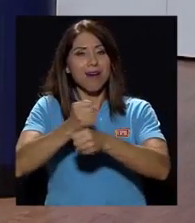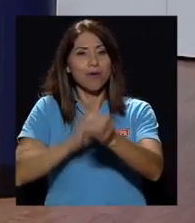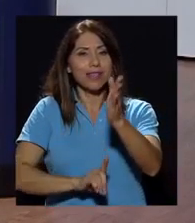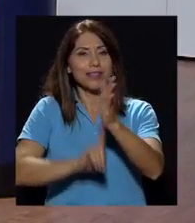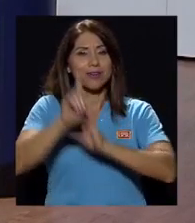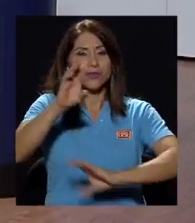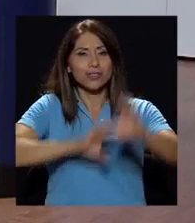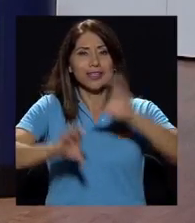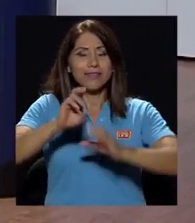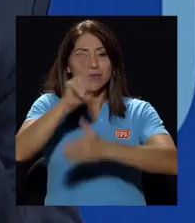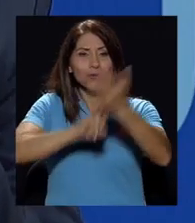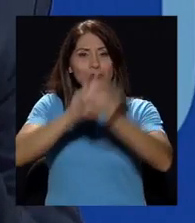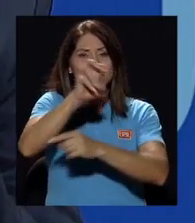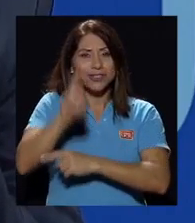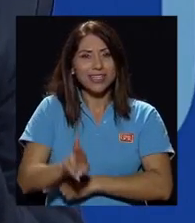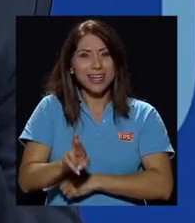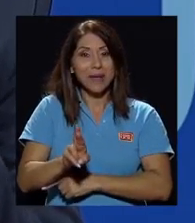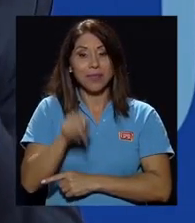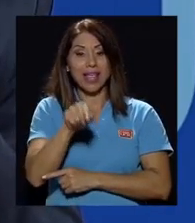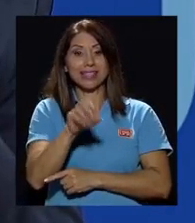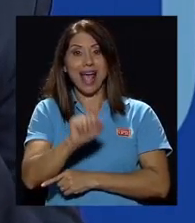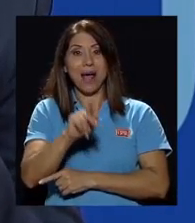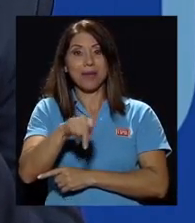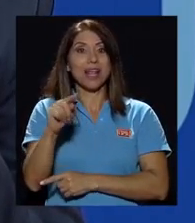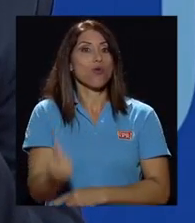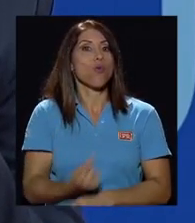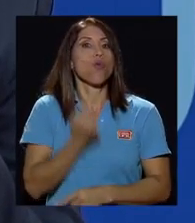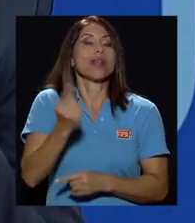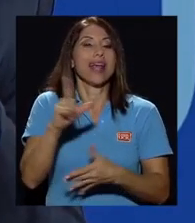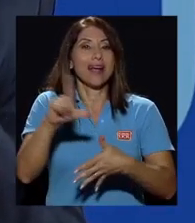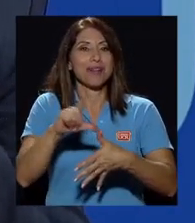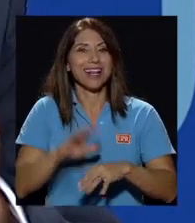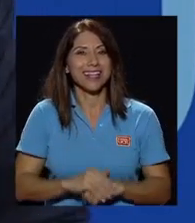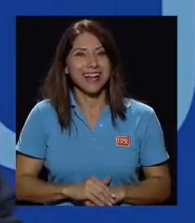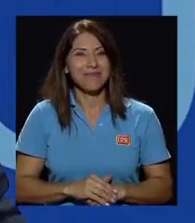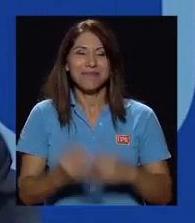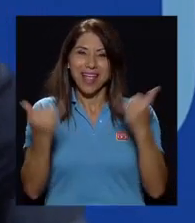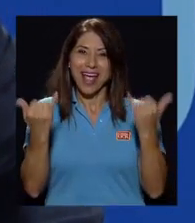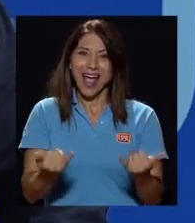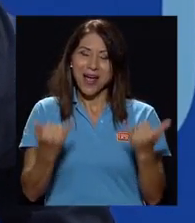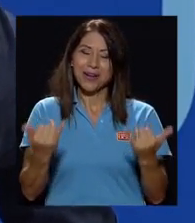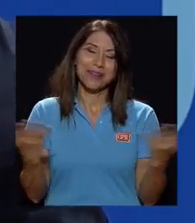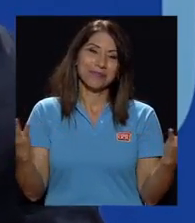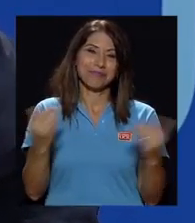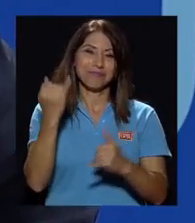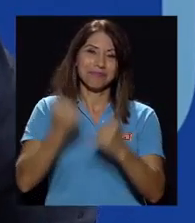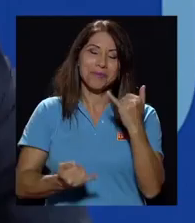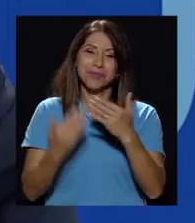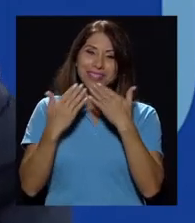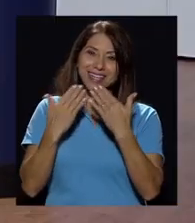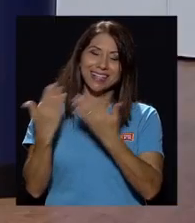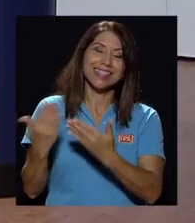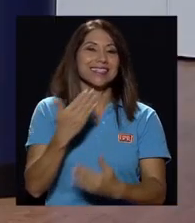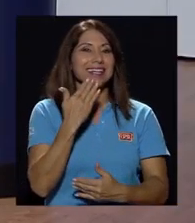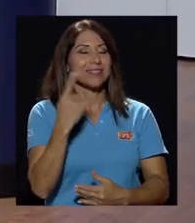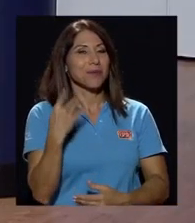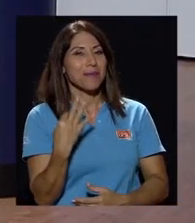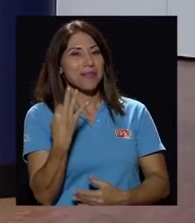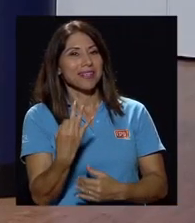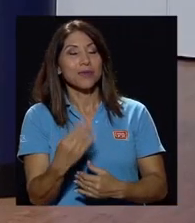genera la universidad de costa rica puesto que esta aplicación es única en américa latina los dejamos entonces muchísimas gracias y vamos a